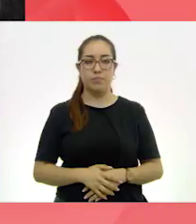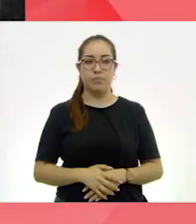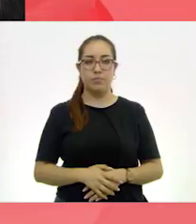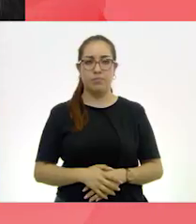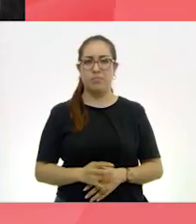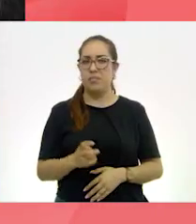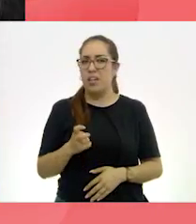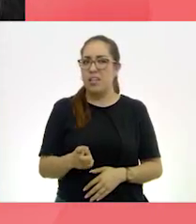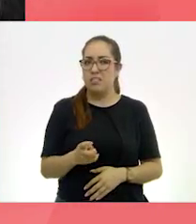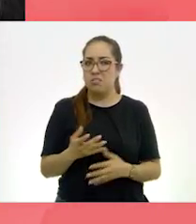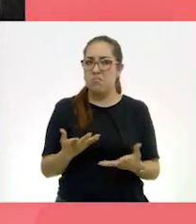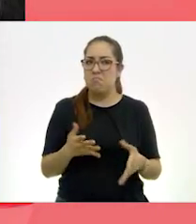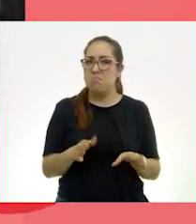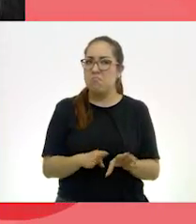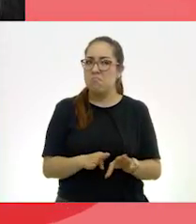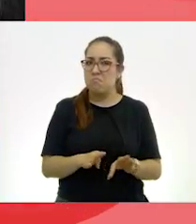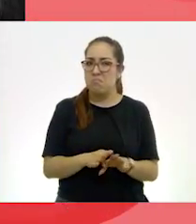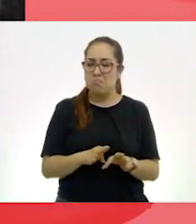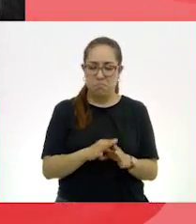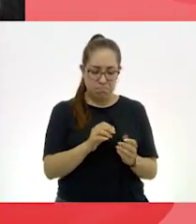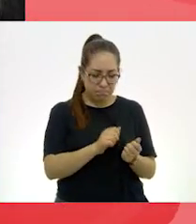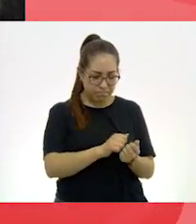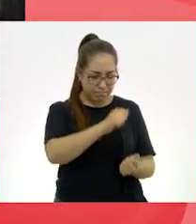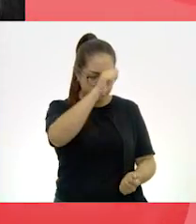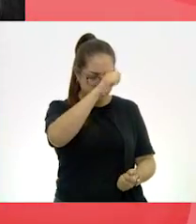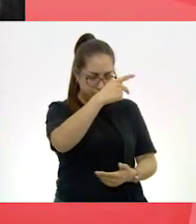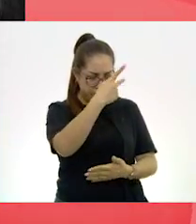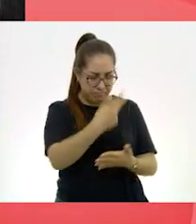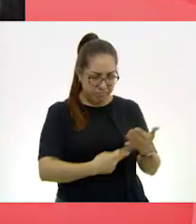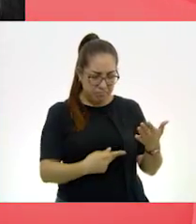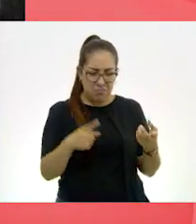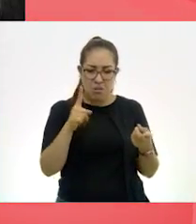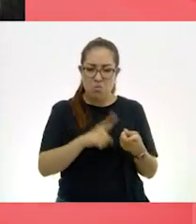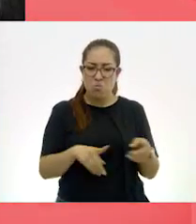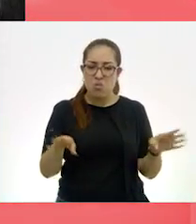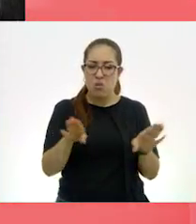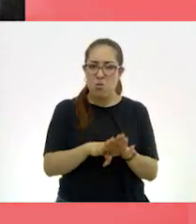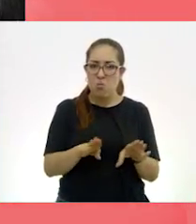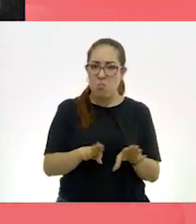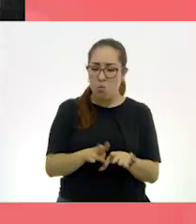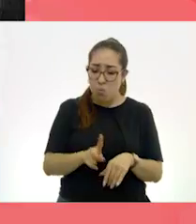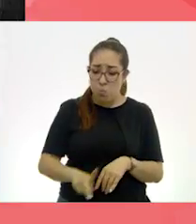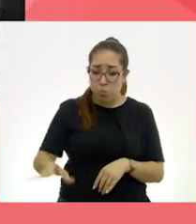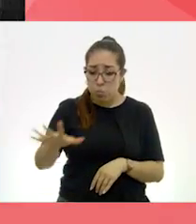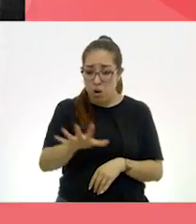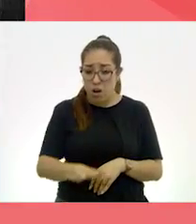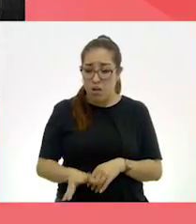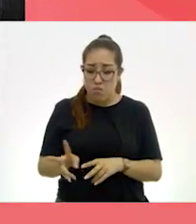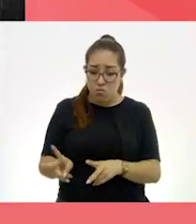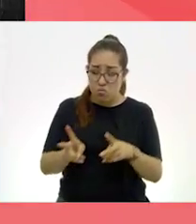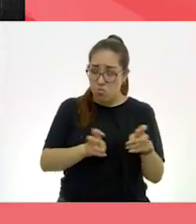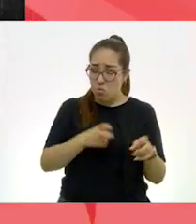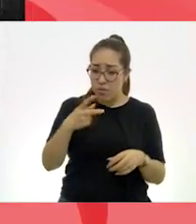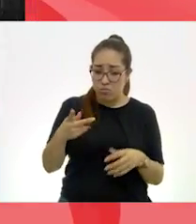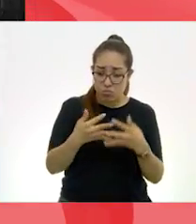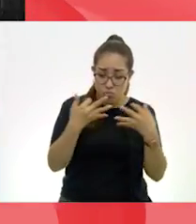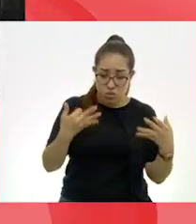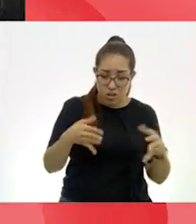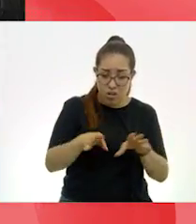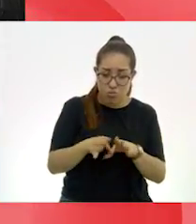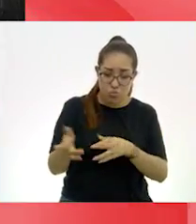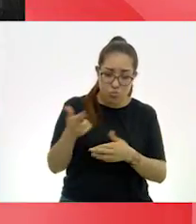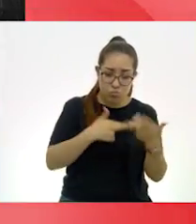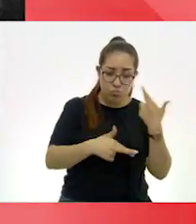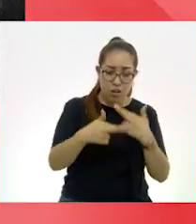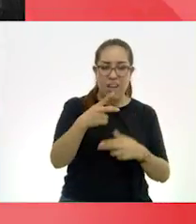este planteamiento? ¿De que sean los propios pueblos los que recuperan las tierras que les fueron despojadas y que las defiendan con las